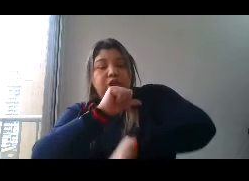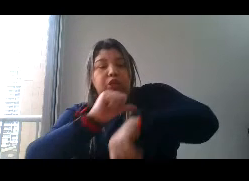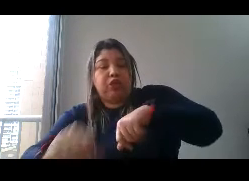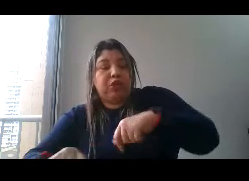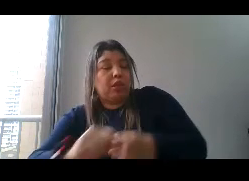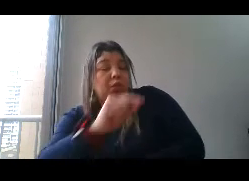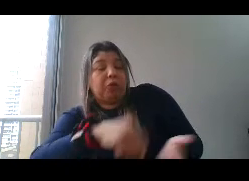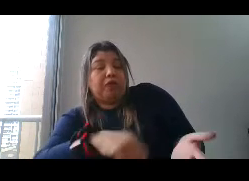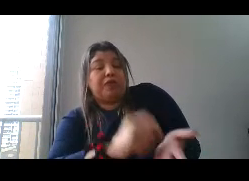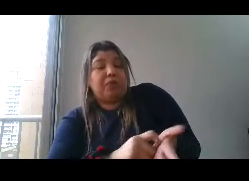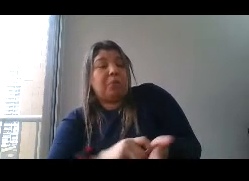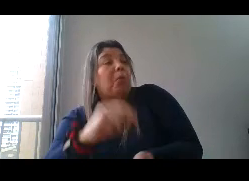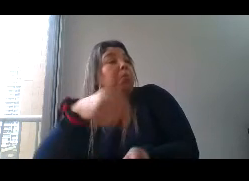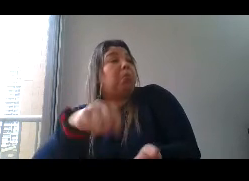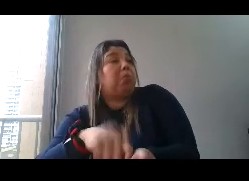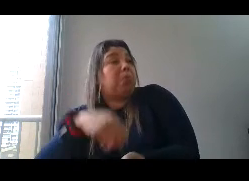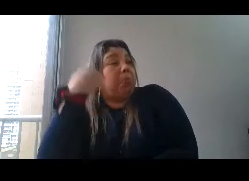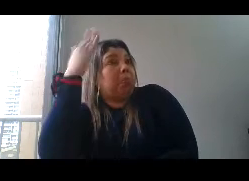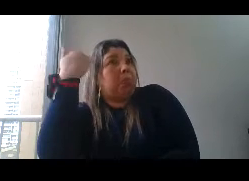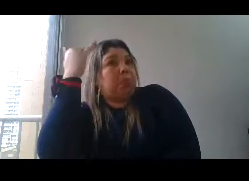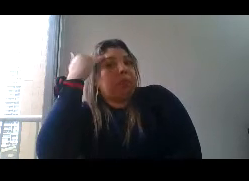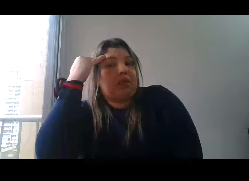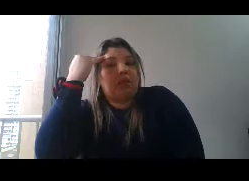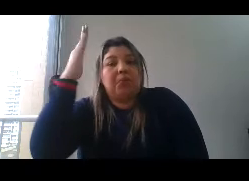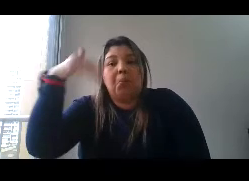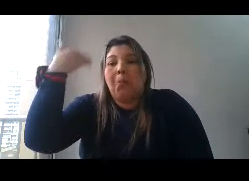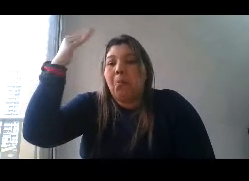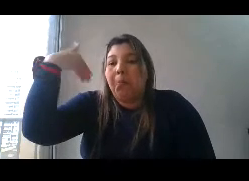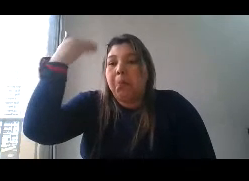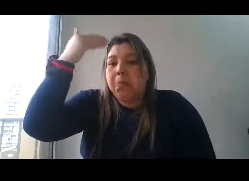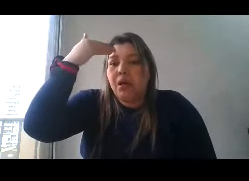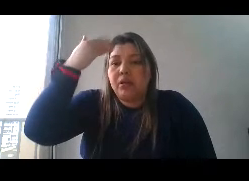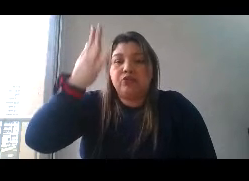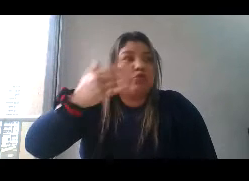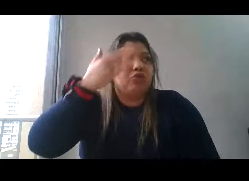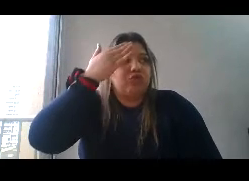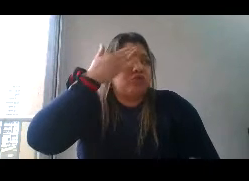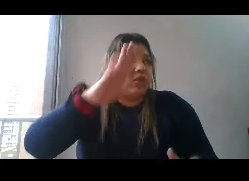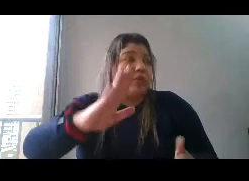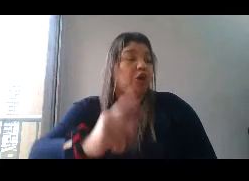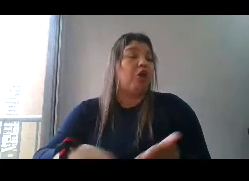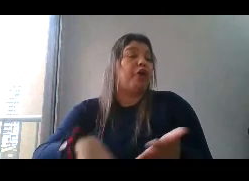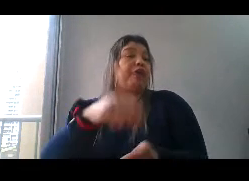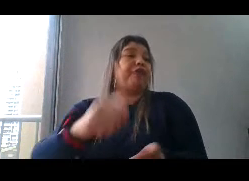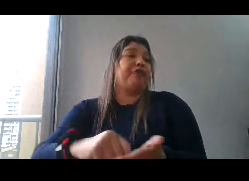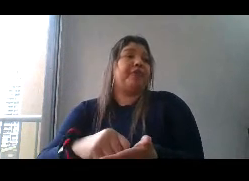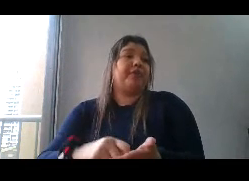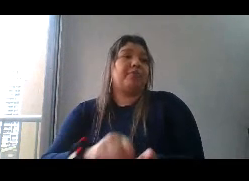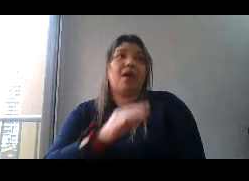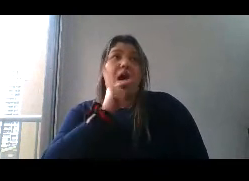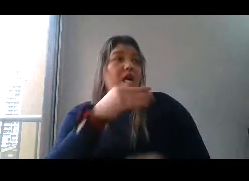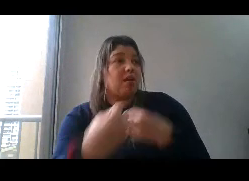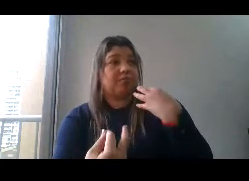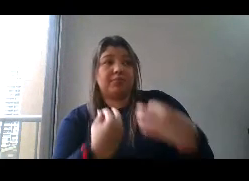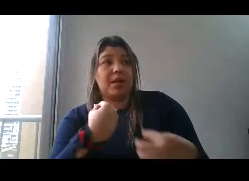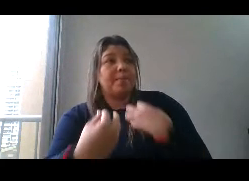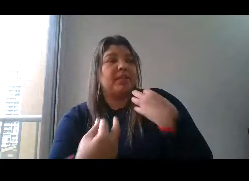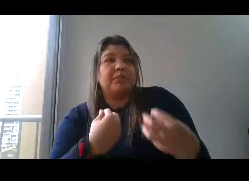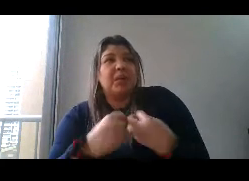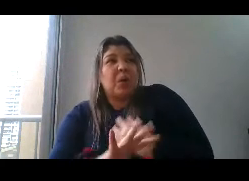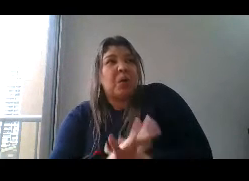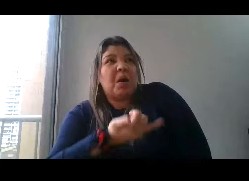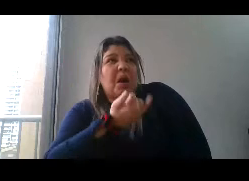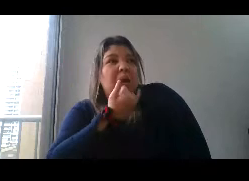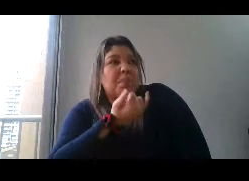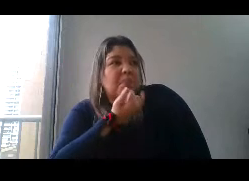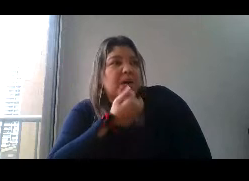ese procedimiento ya yo estaba de una manera presionado y por eso lo firmé. No se le explicó nunca realmente cuál era el